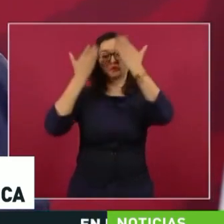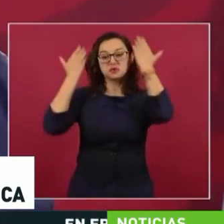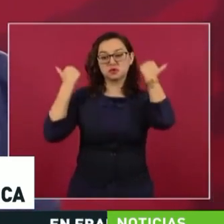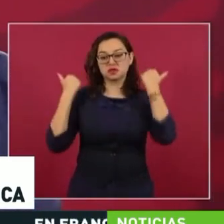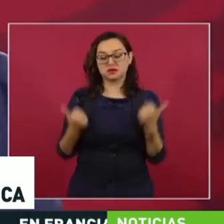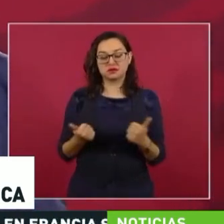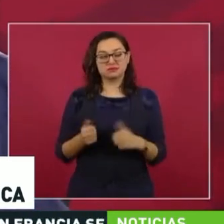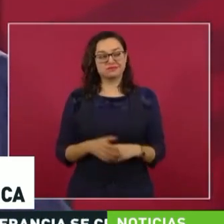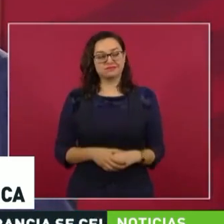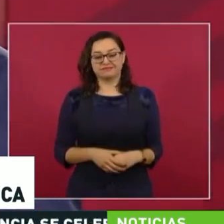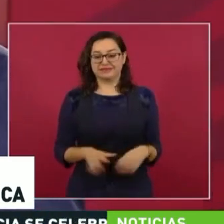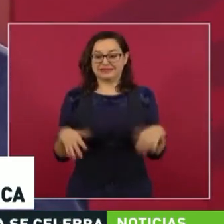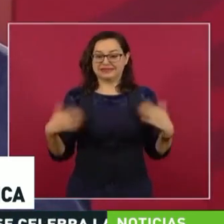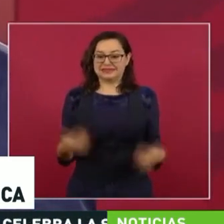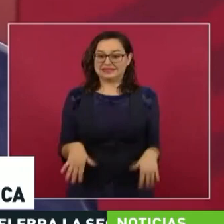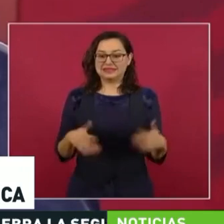la importancia